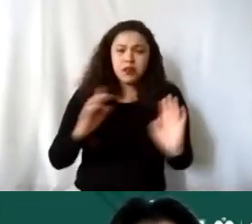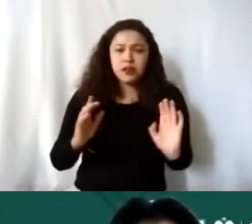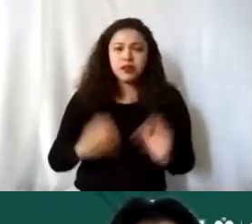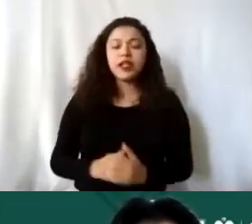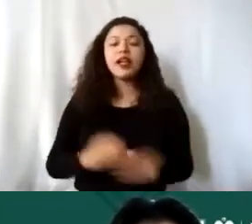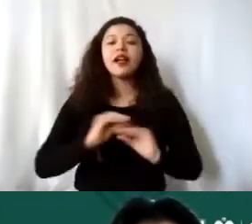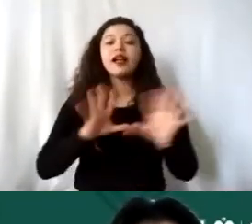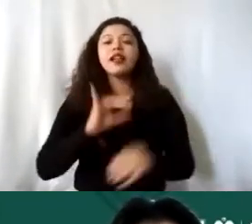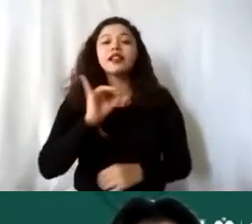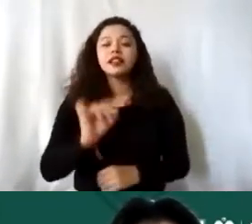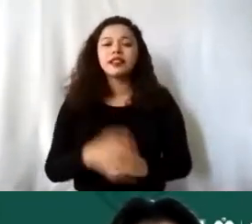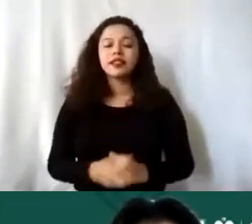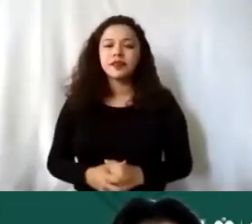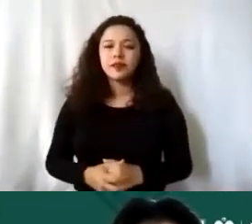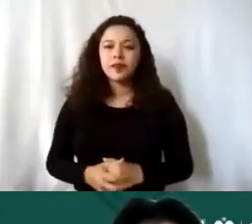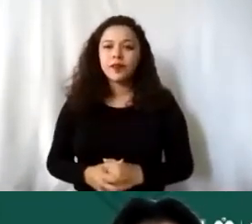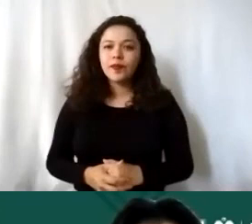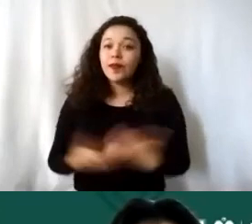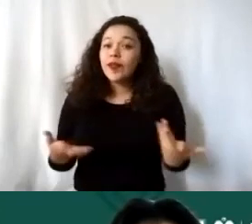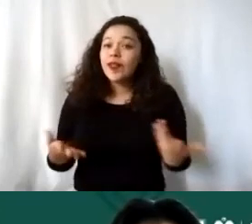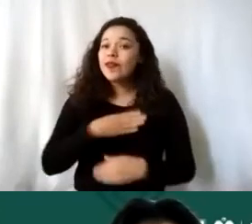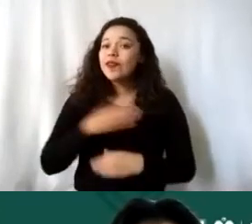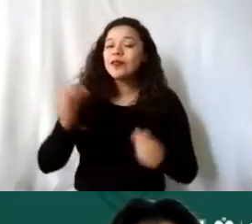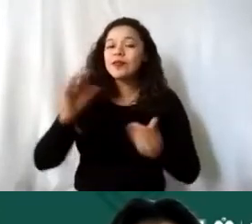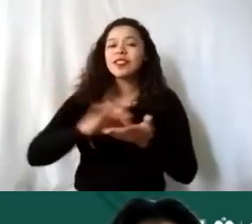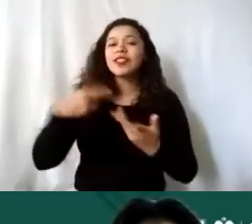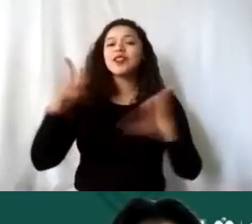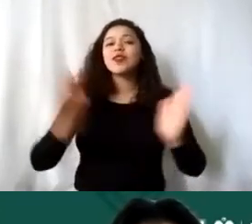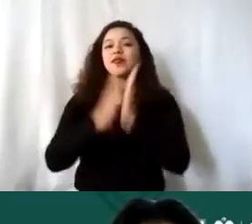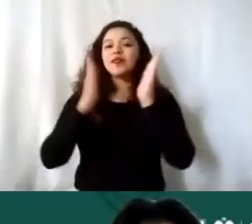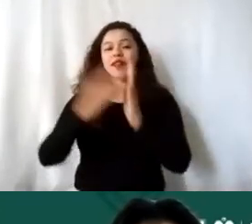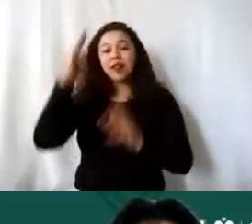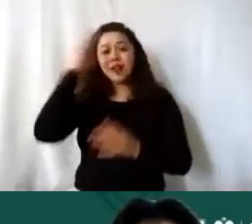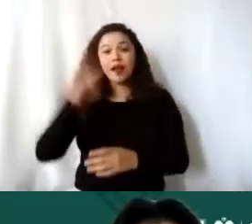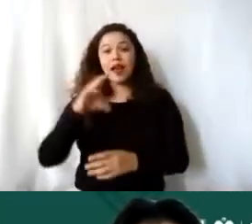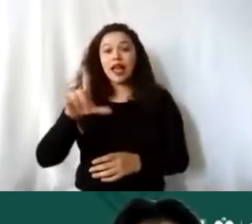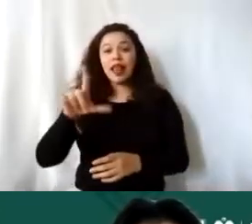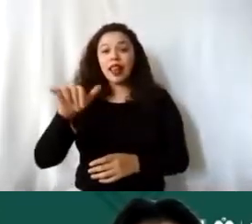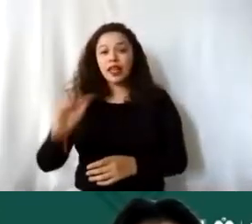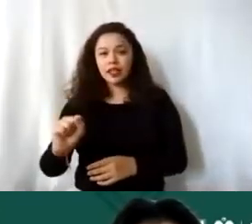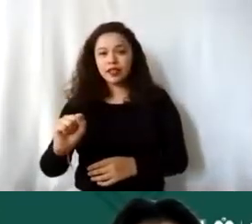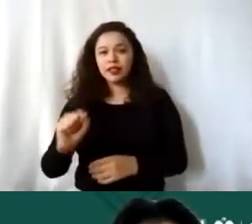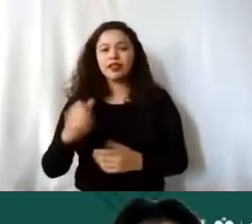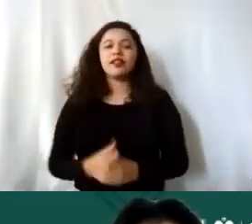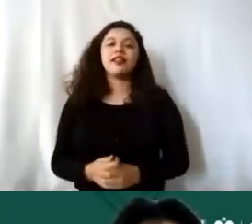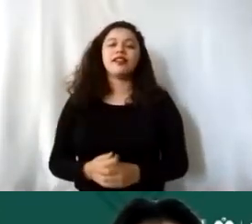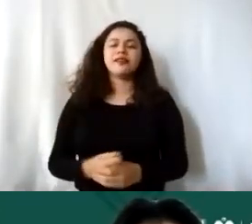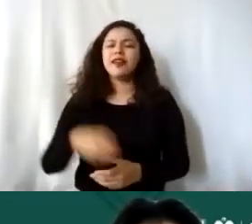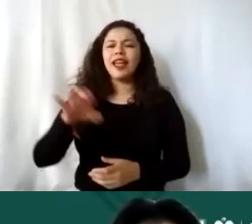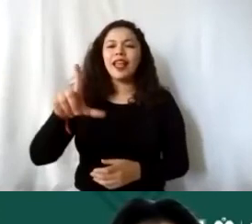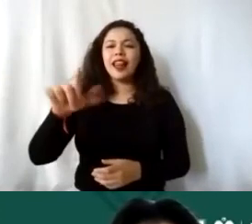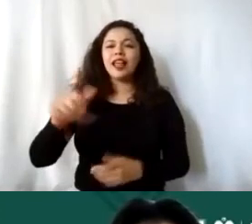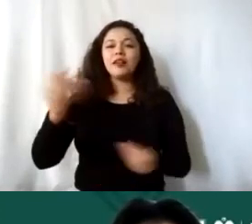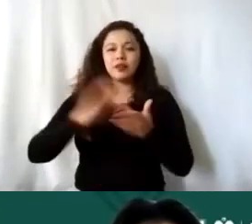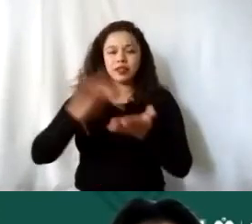sí. Bueno, Bien. sin más, agradezco mucho su participación, maestra Elia. Muchas gracias a todos. Y